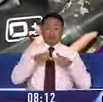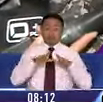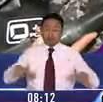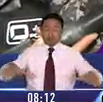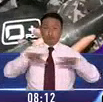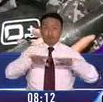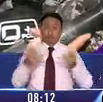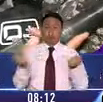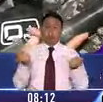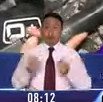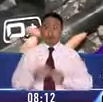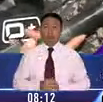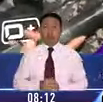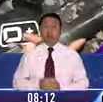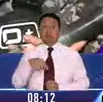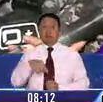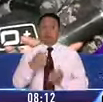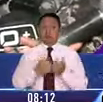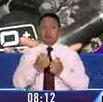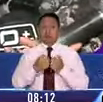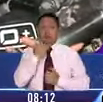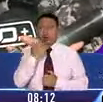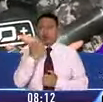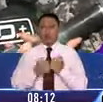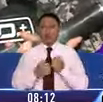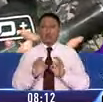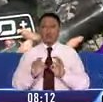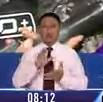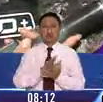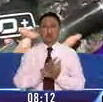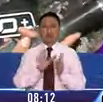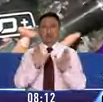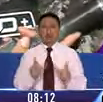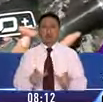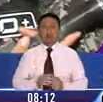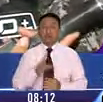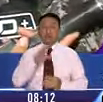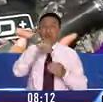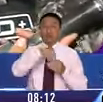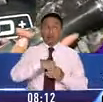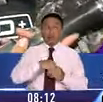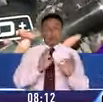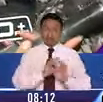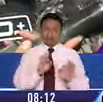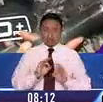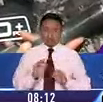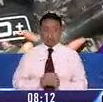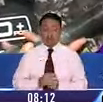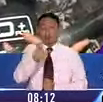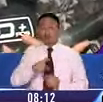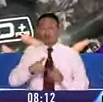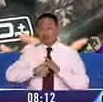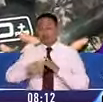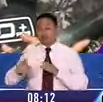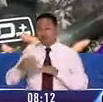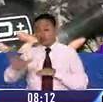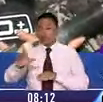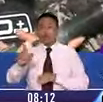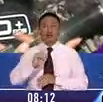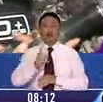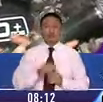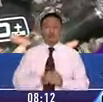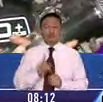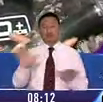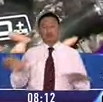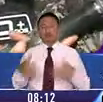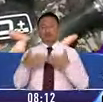bueno, estamos sin novedad, está todo tranquilo, no había nadie al interior, por lo tanto no fue nadie desalojado, simplemente se cerró el